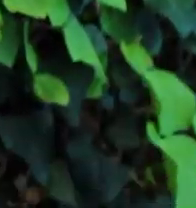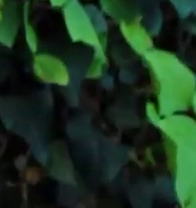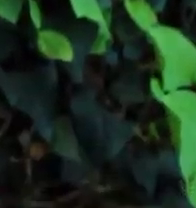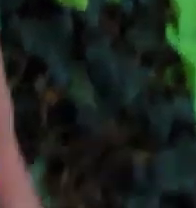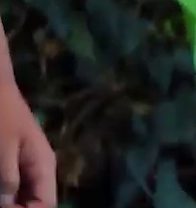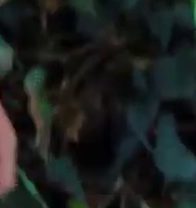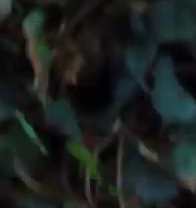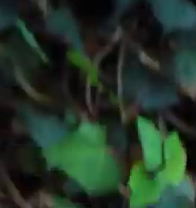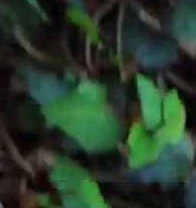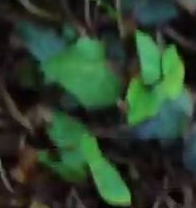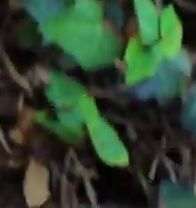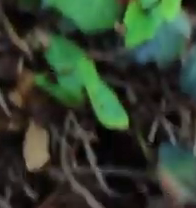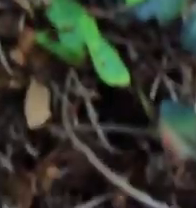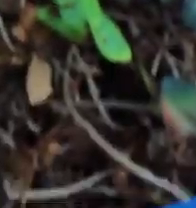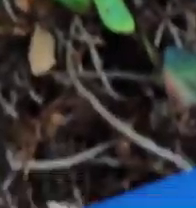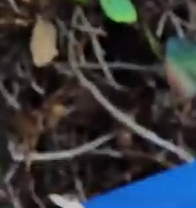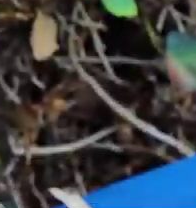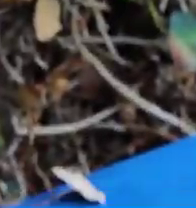y empezamos.